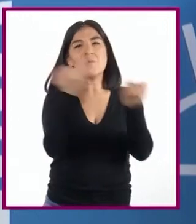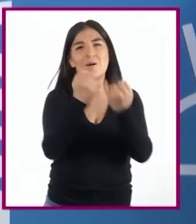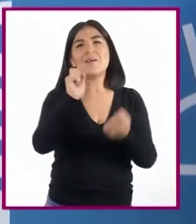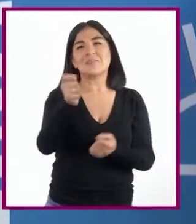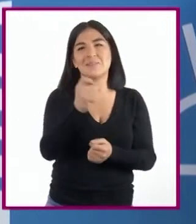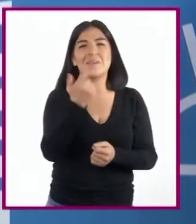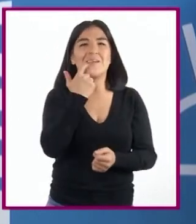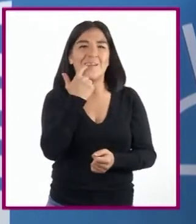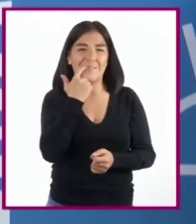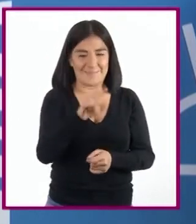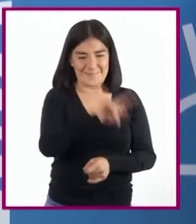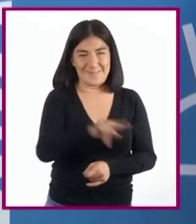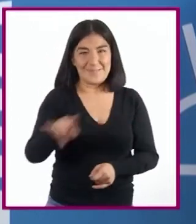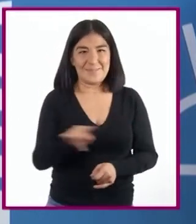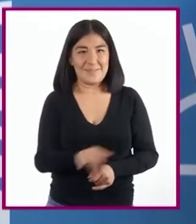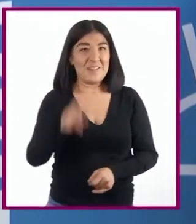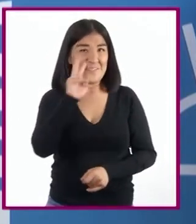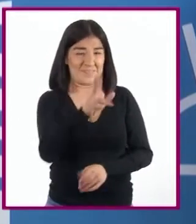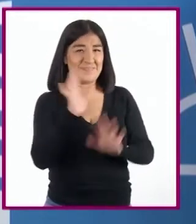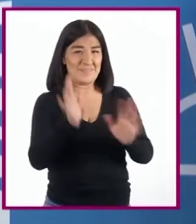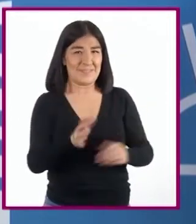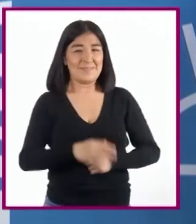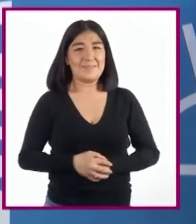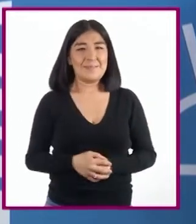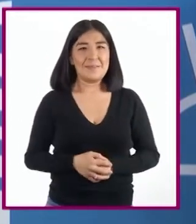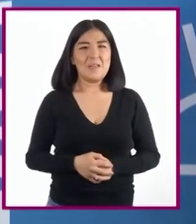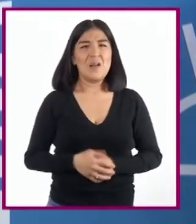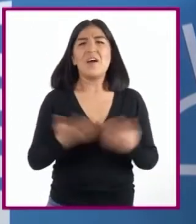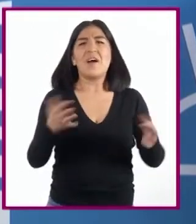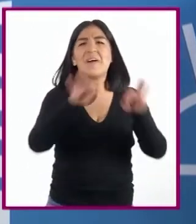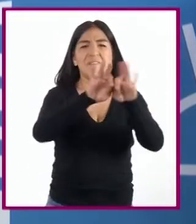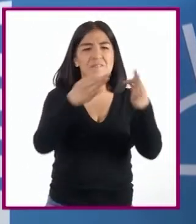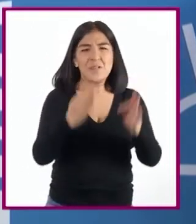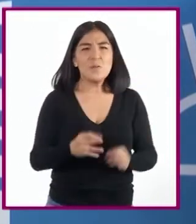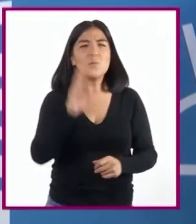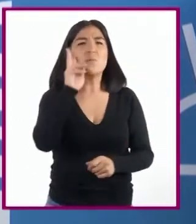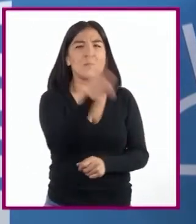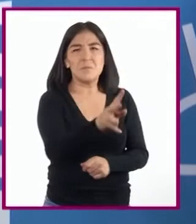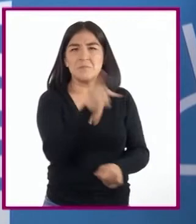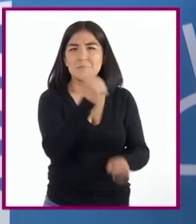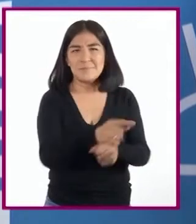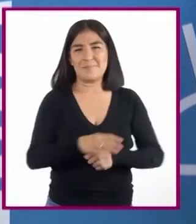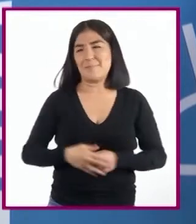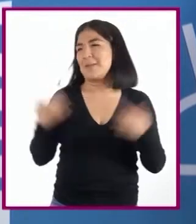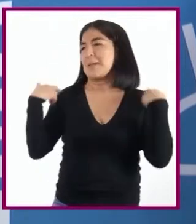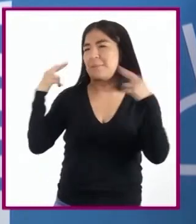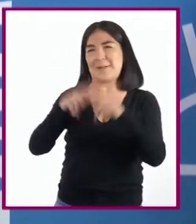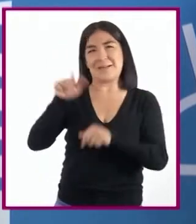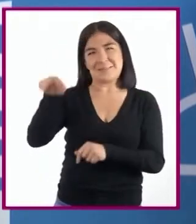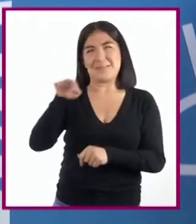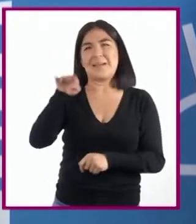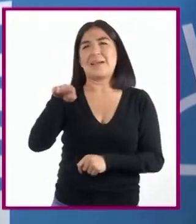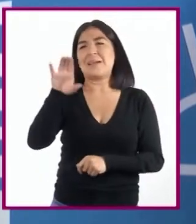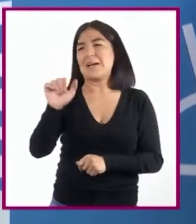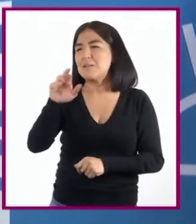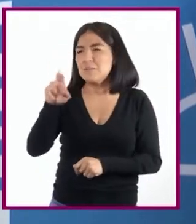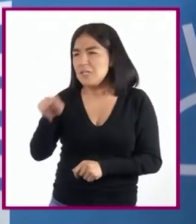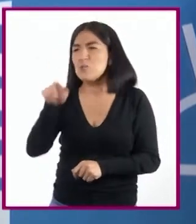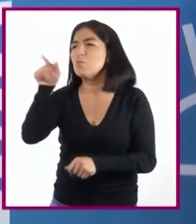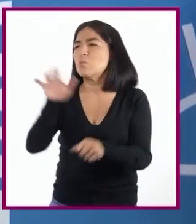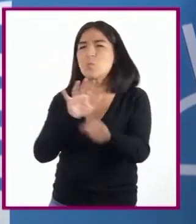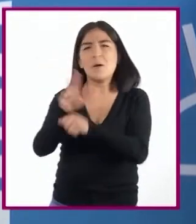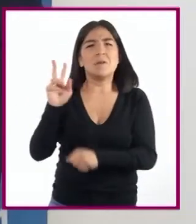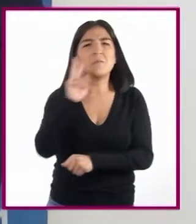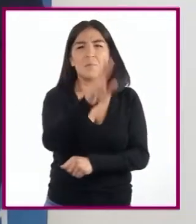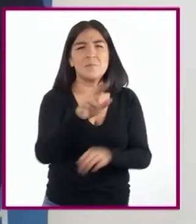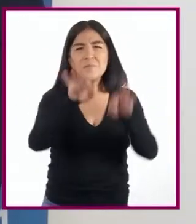los pisos. ¿Las han apreciado? ¿Qué figuras han encontrado? Maestra Carmen, ¿qué figuras han observado en su